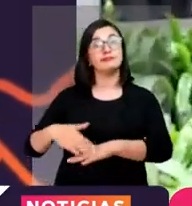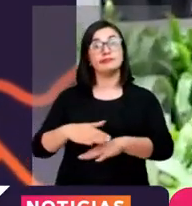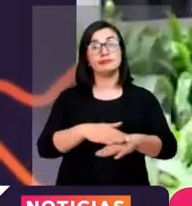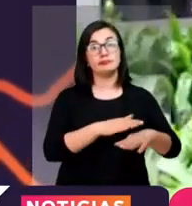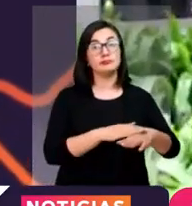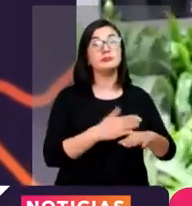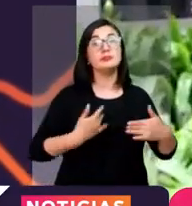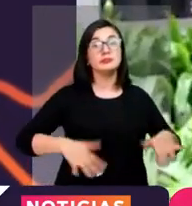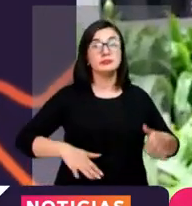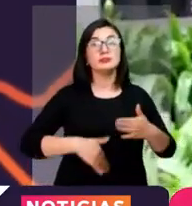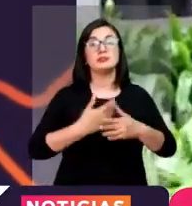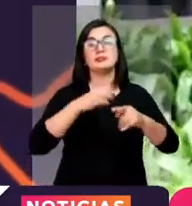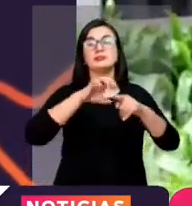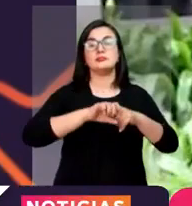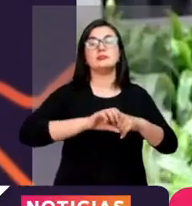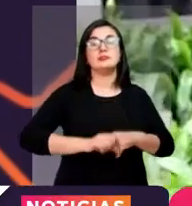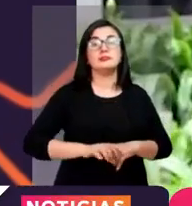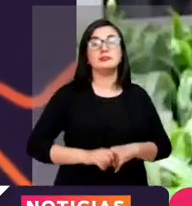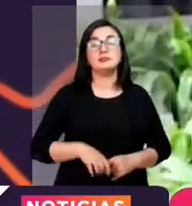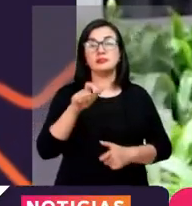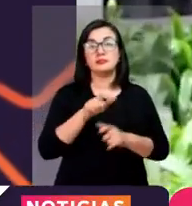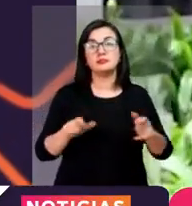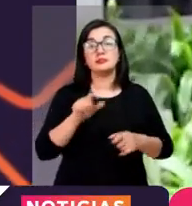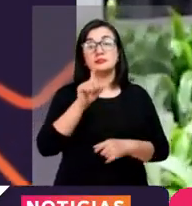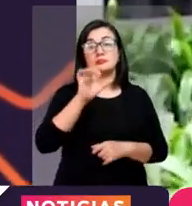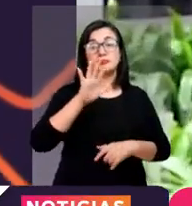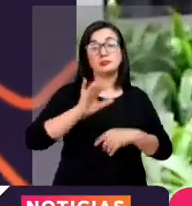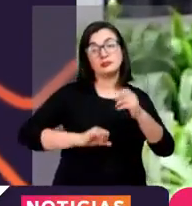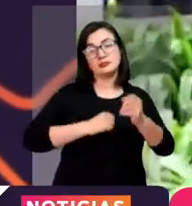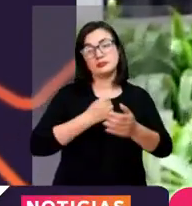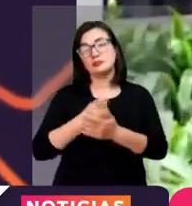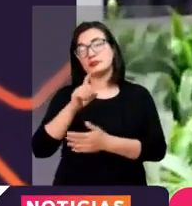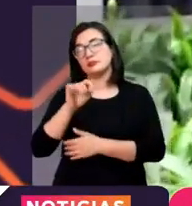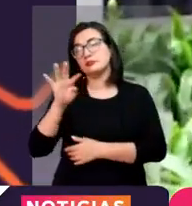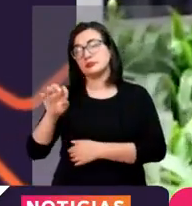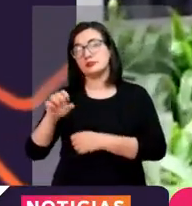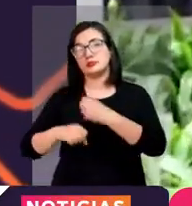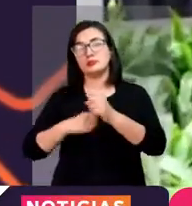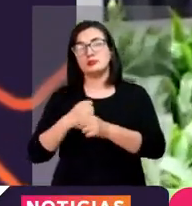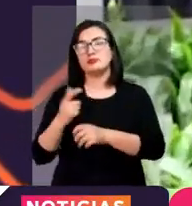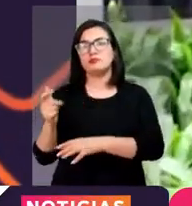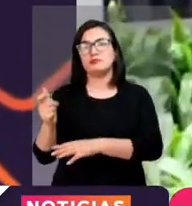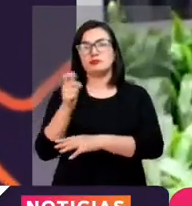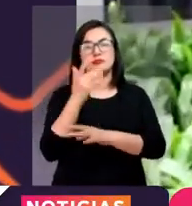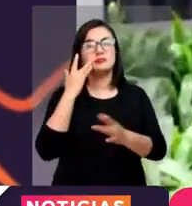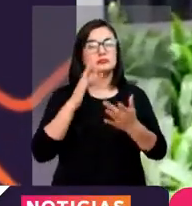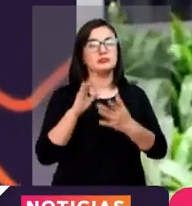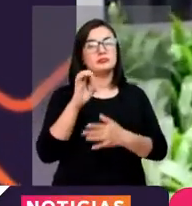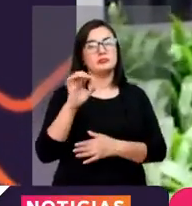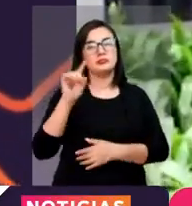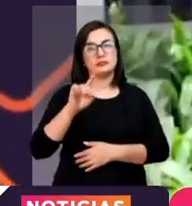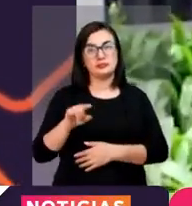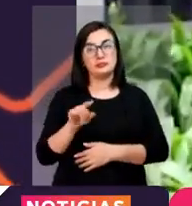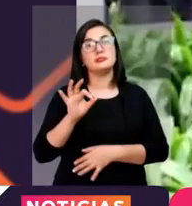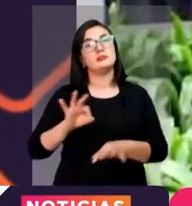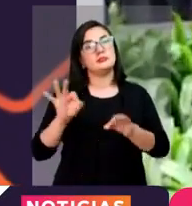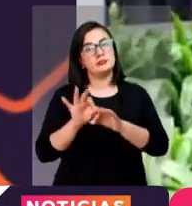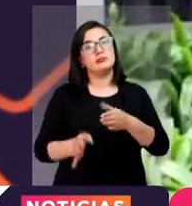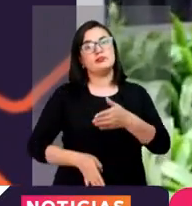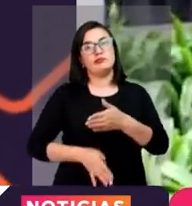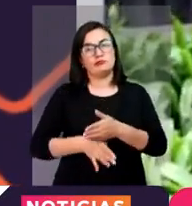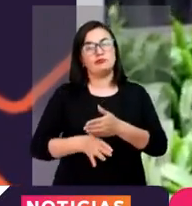el agendamiento de personas entre 65 y 69 años por parte de las EPS, pero continúa la